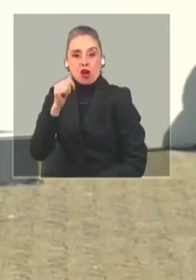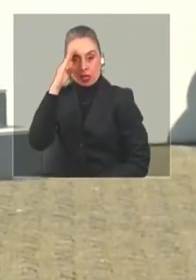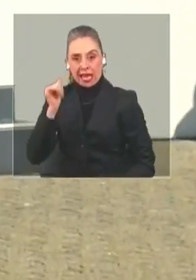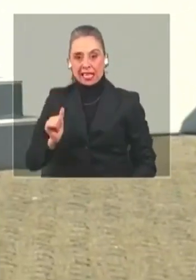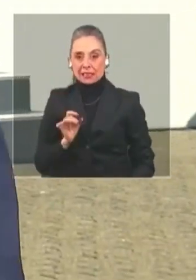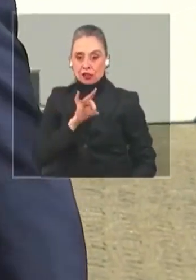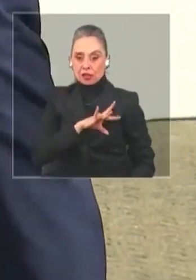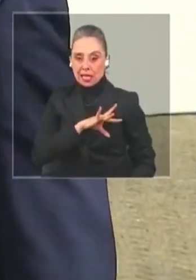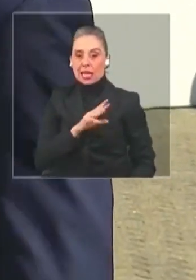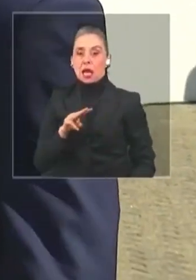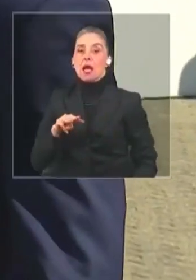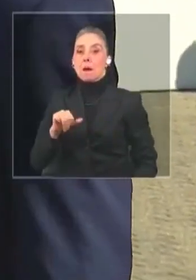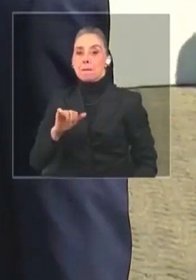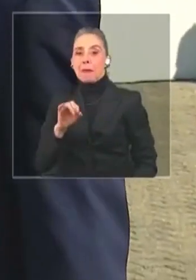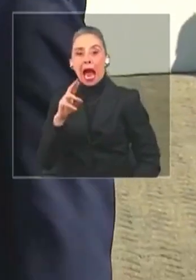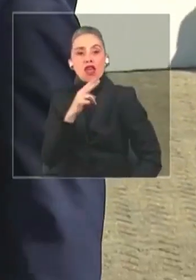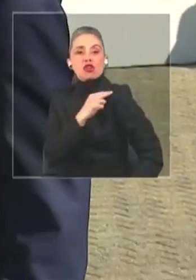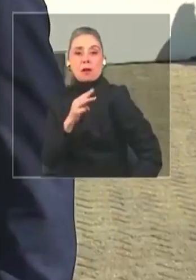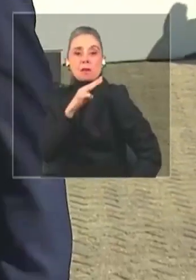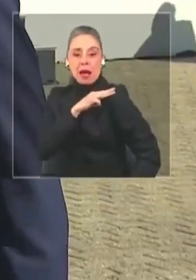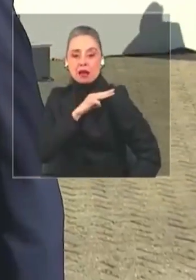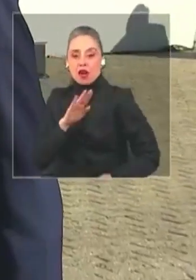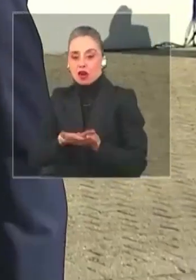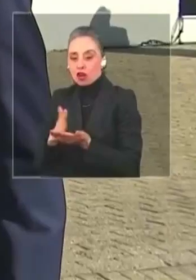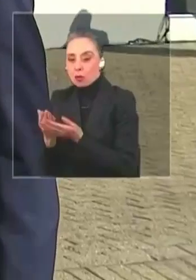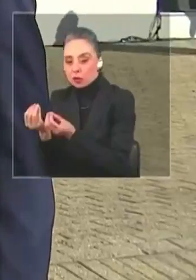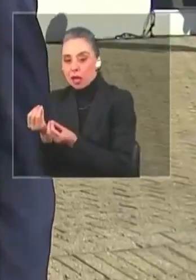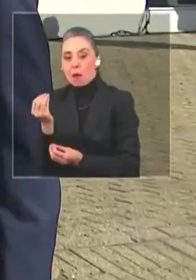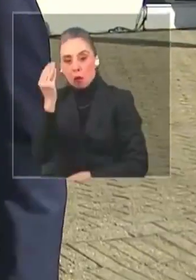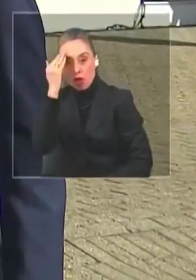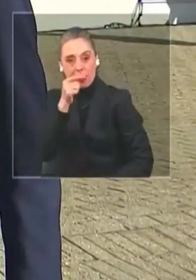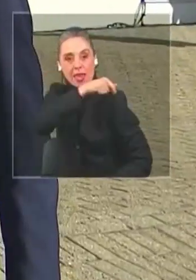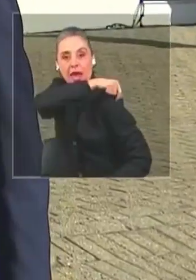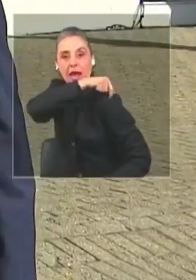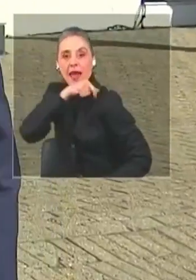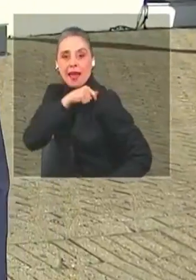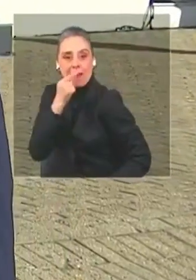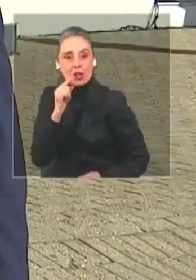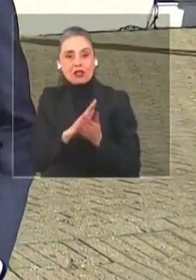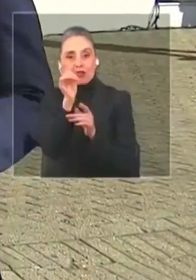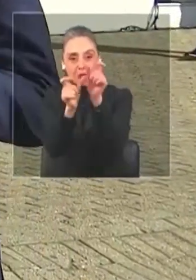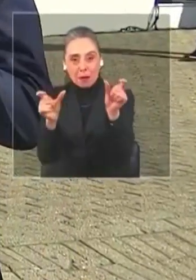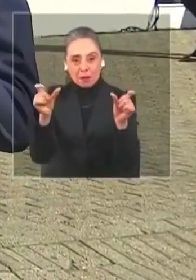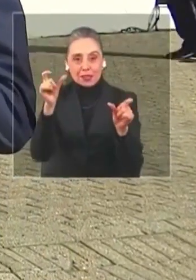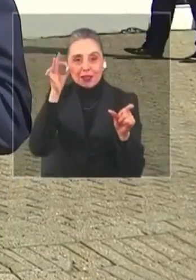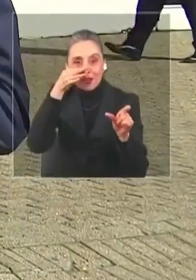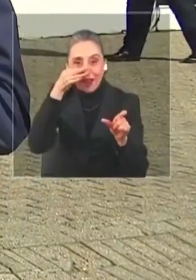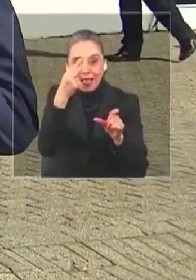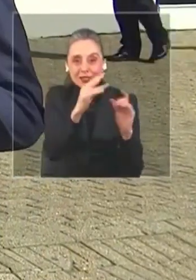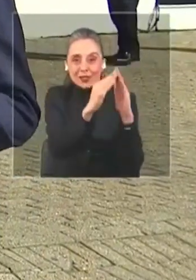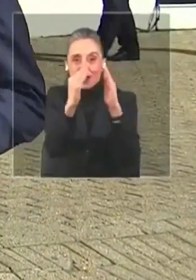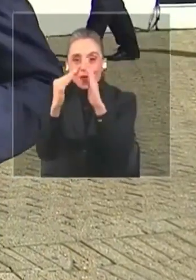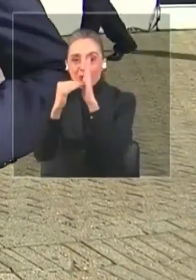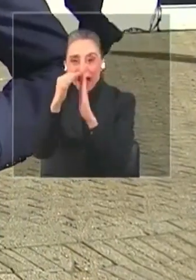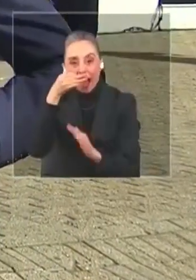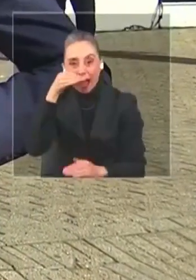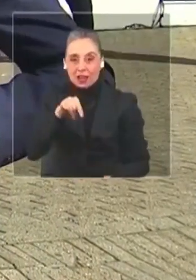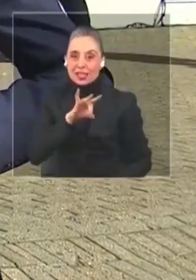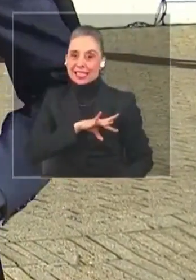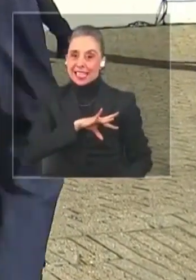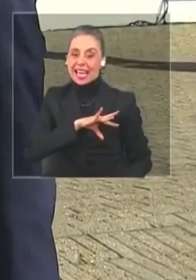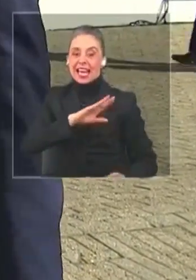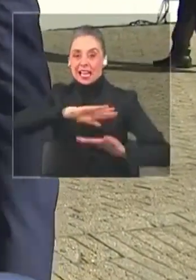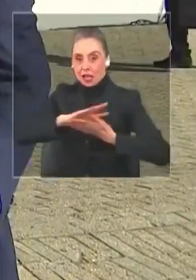Ejército de Chile. Bienvenido, Mayor, a esta transmisión. Hola, Davor, buenos días. Buenos días a todos los espectadores que nos están viendo desde su casa. Hoy Chile celebra